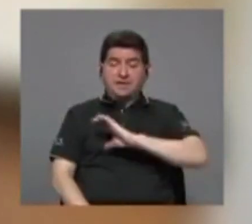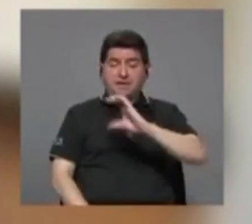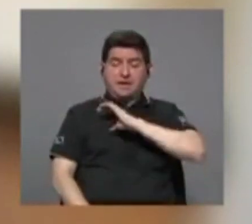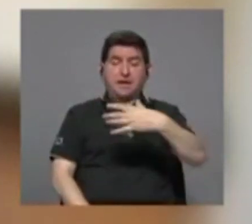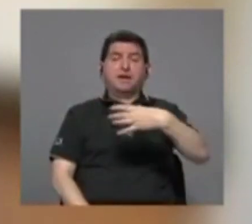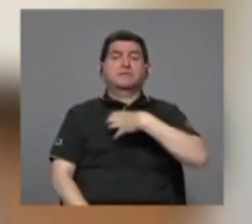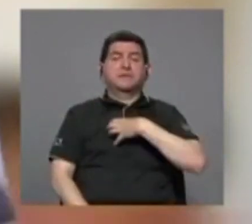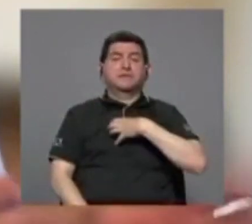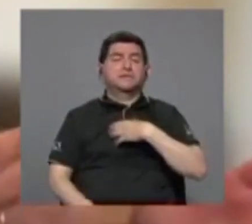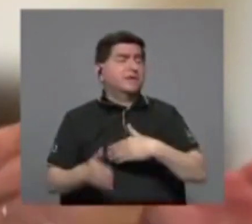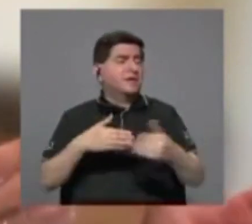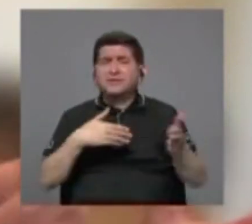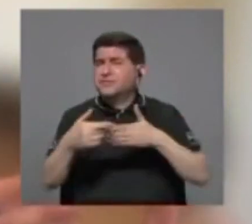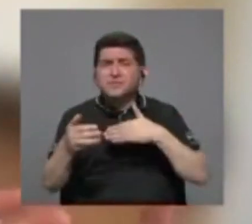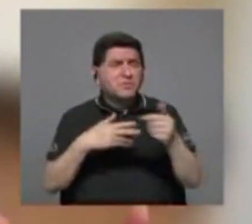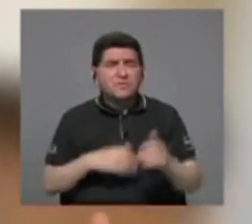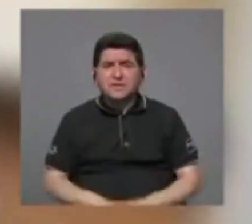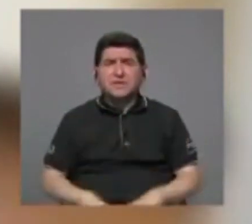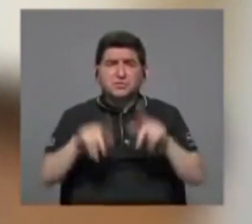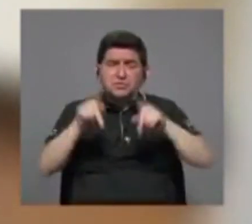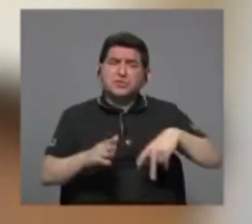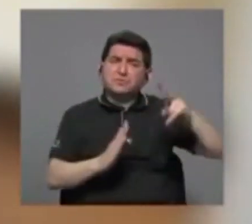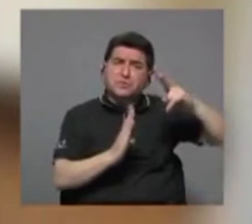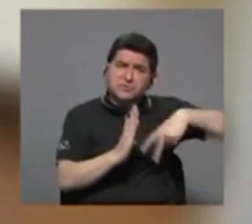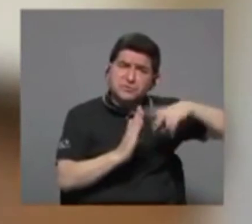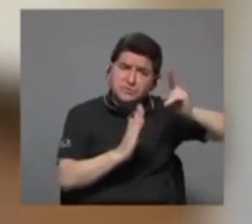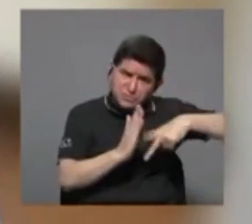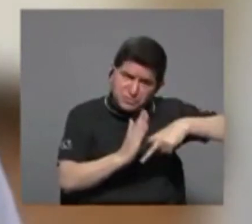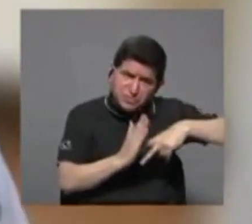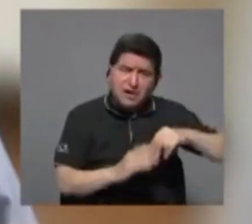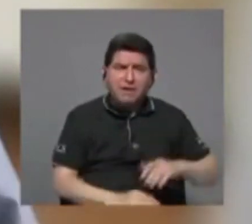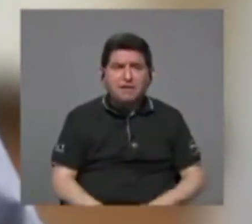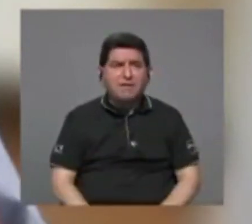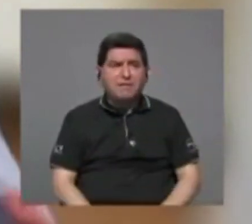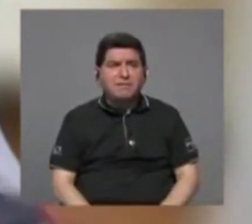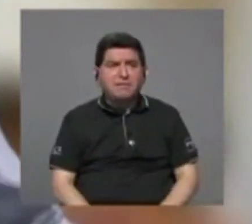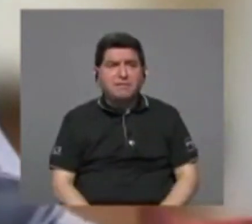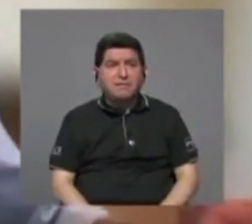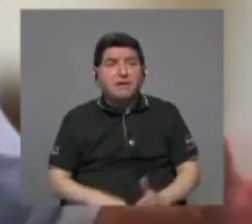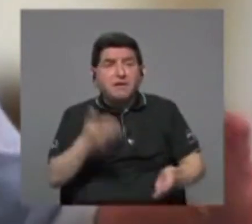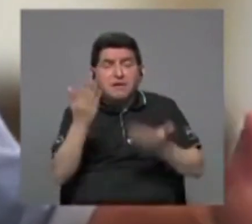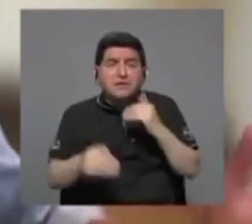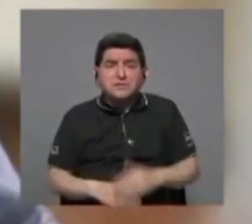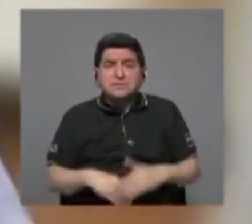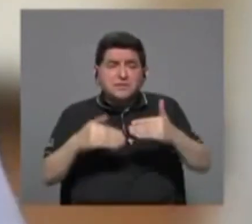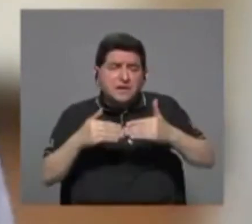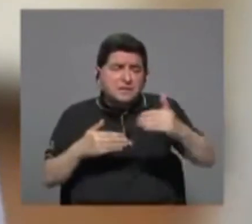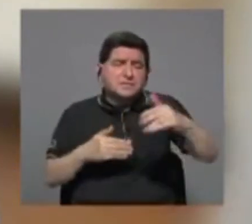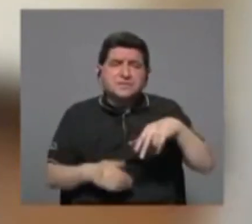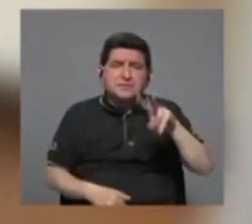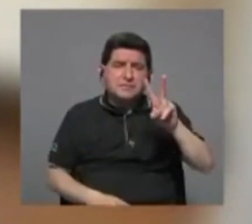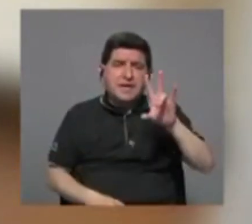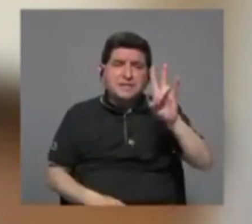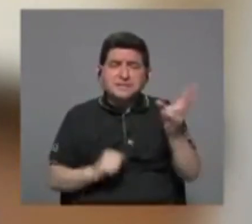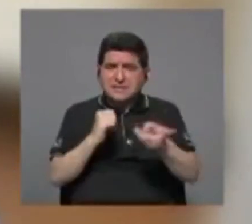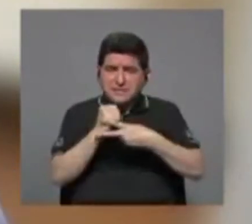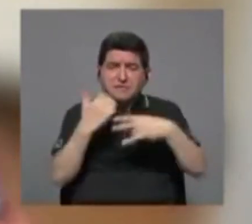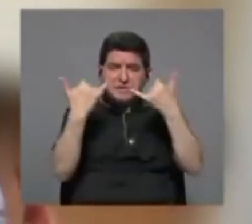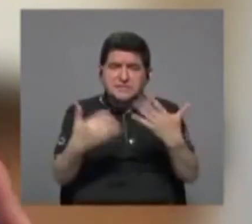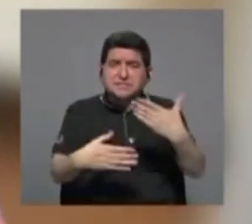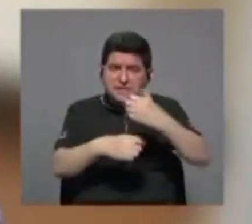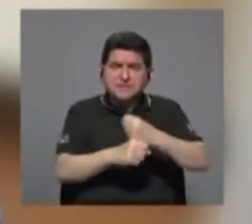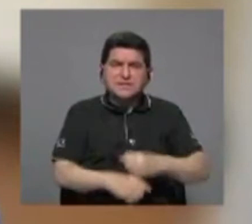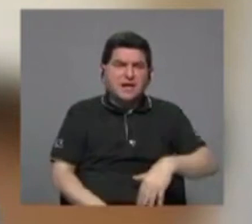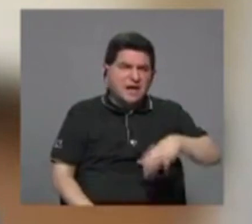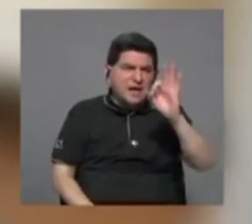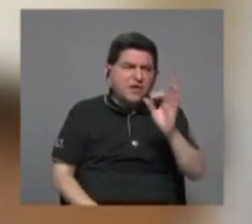propia, a pesar de que si alguien lee a lo largo de los 27 ediciones que hemos hecho, va a